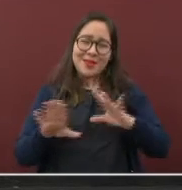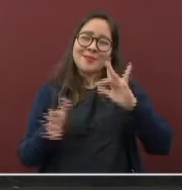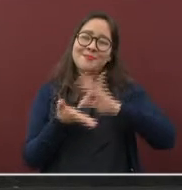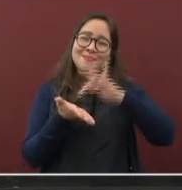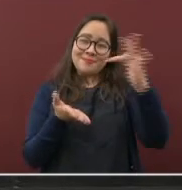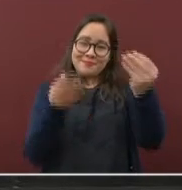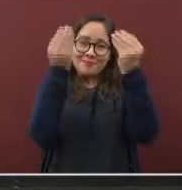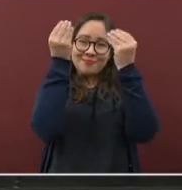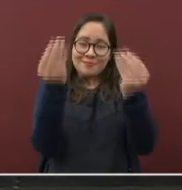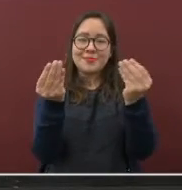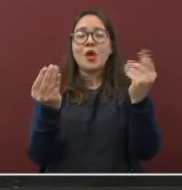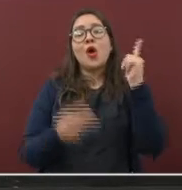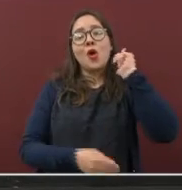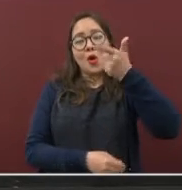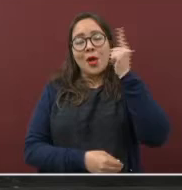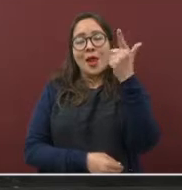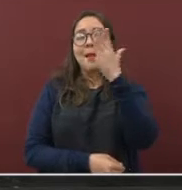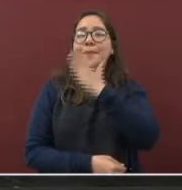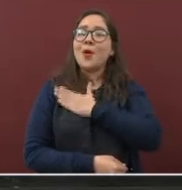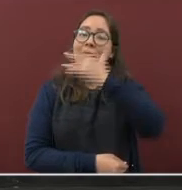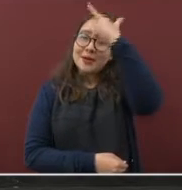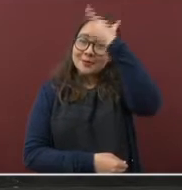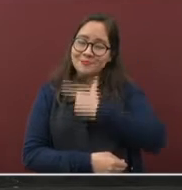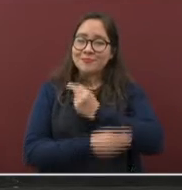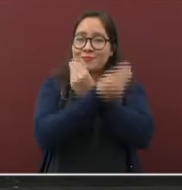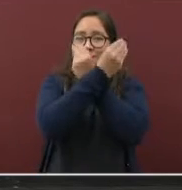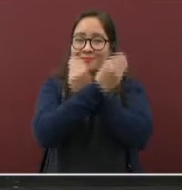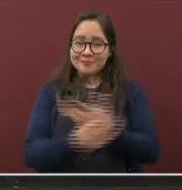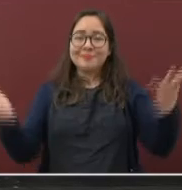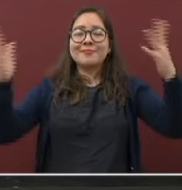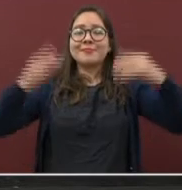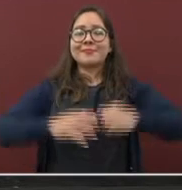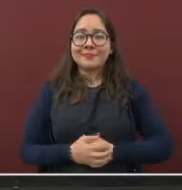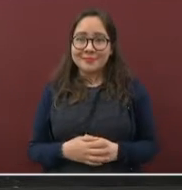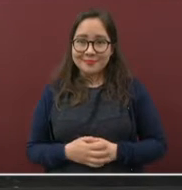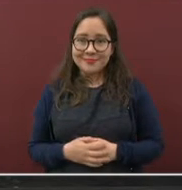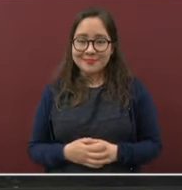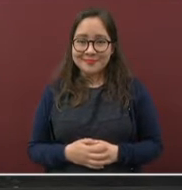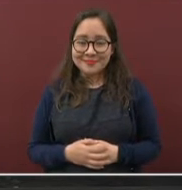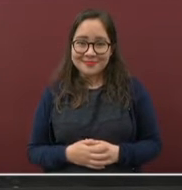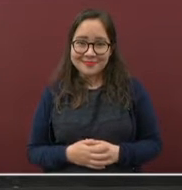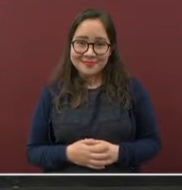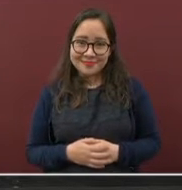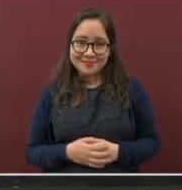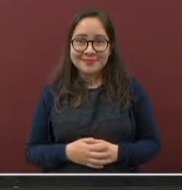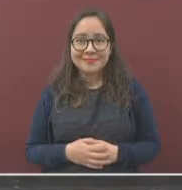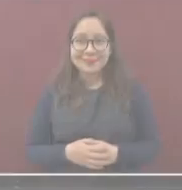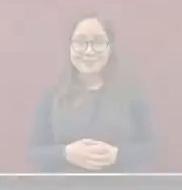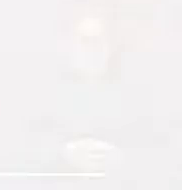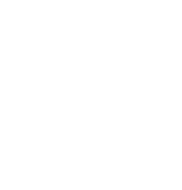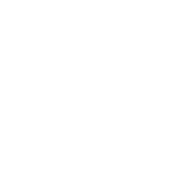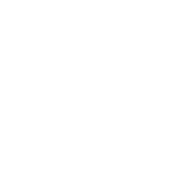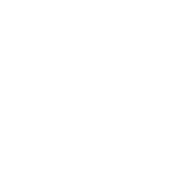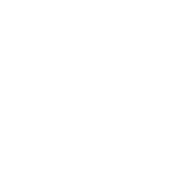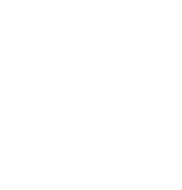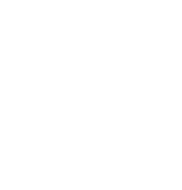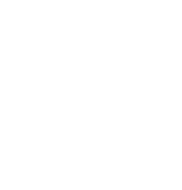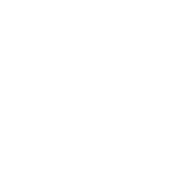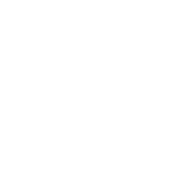ustedes muy pero muy buenas noches mucha